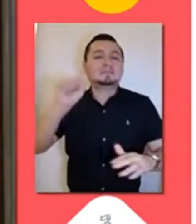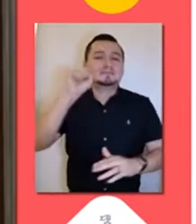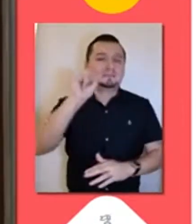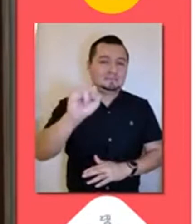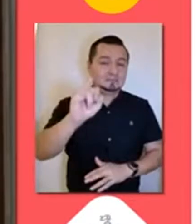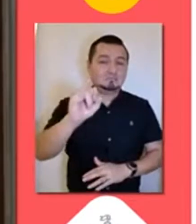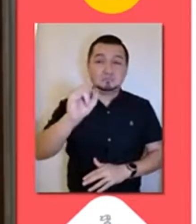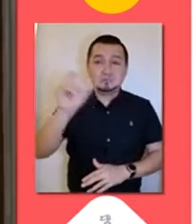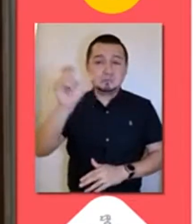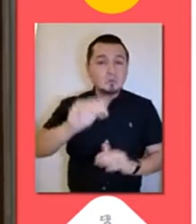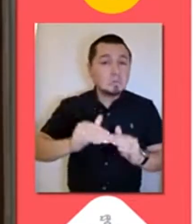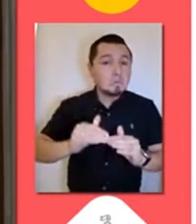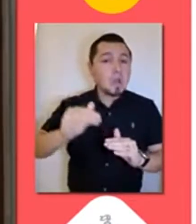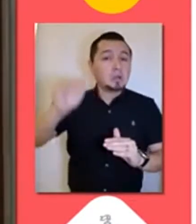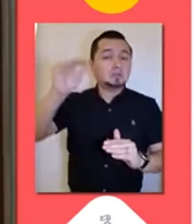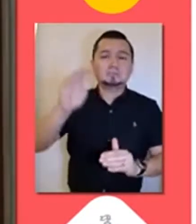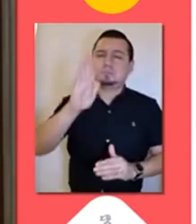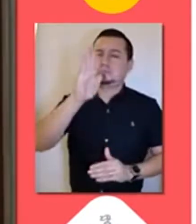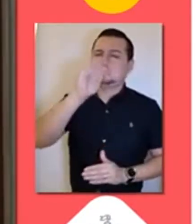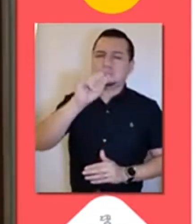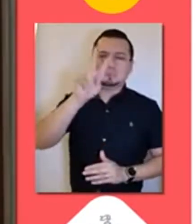días y que será